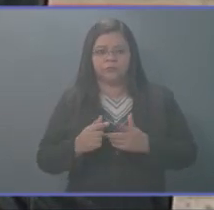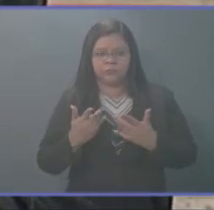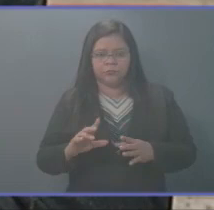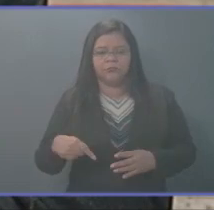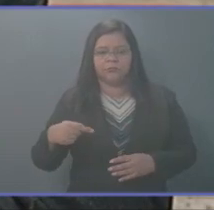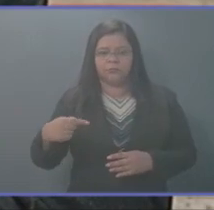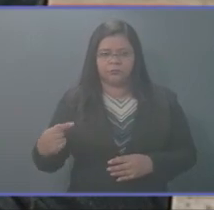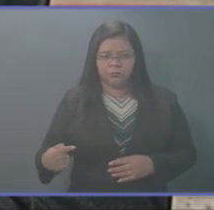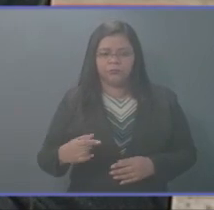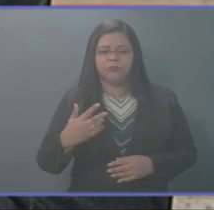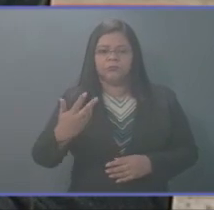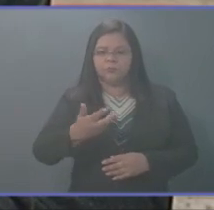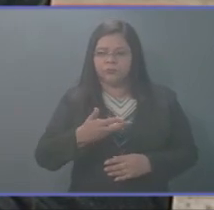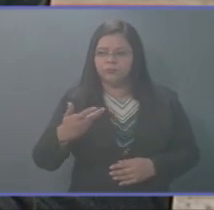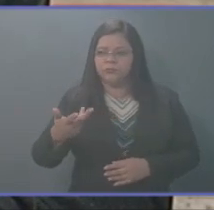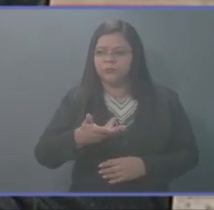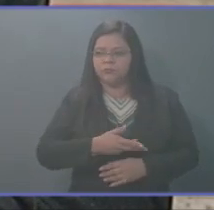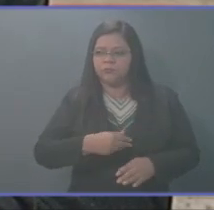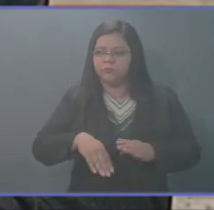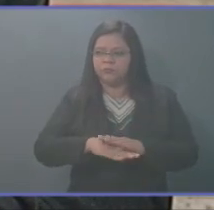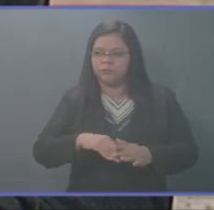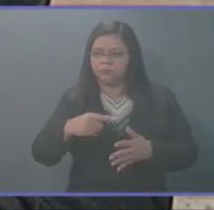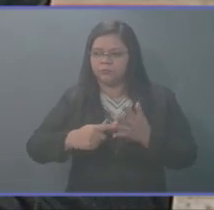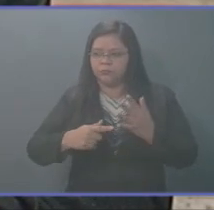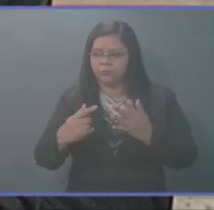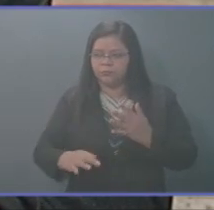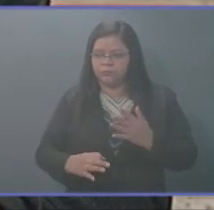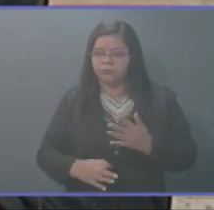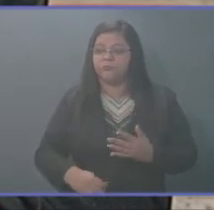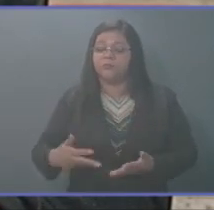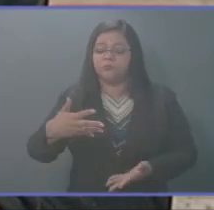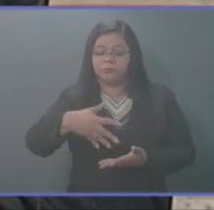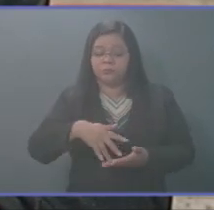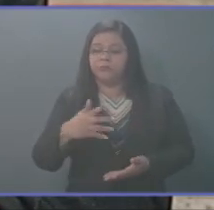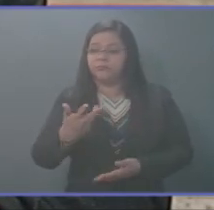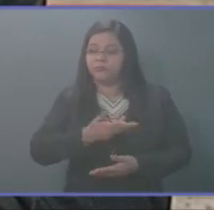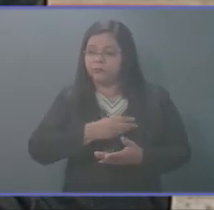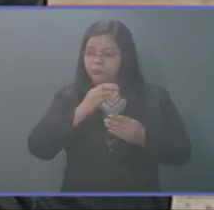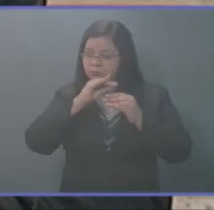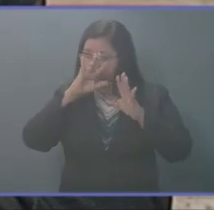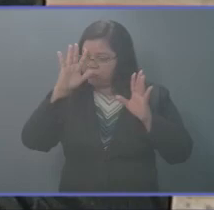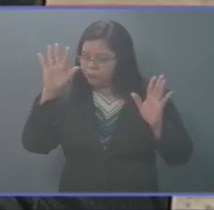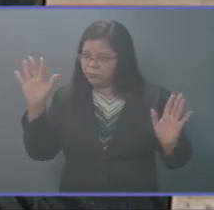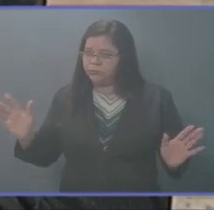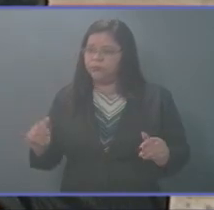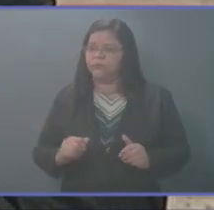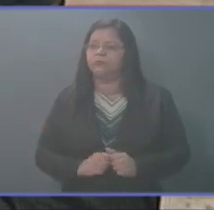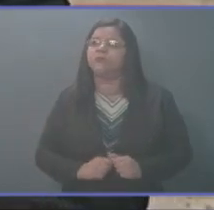marco regulatorio, en el marco legal. A la población le debe de quedar claro eso.